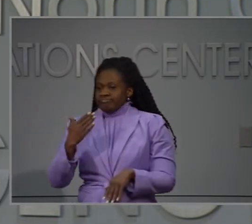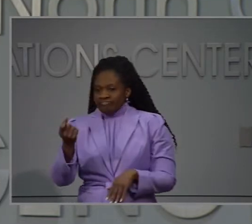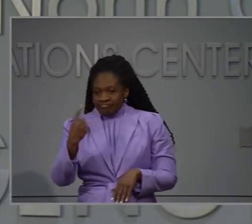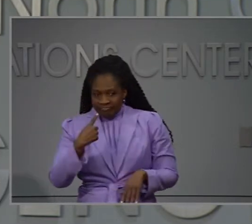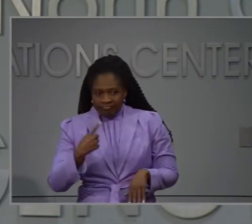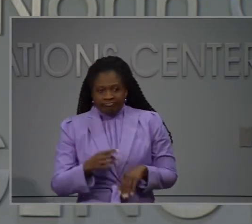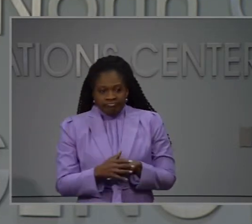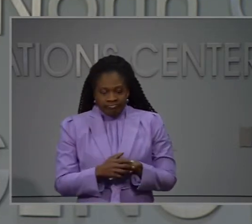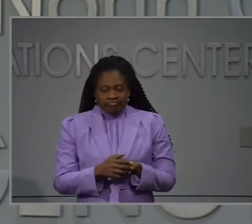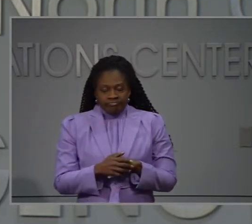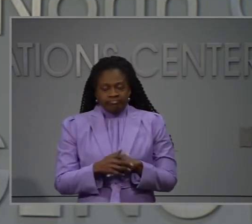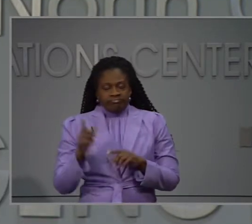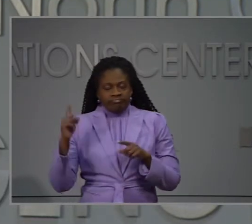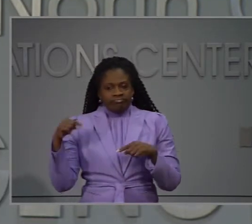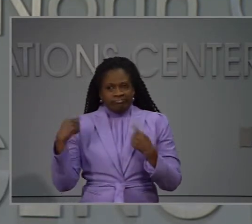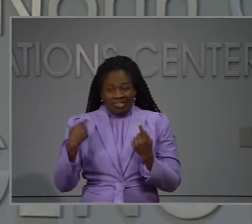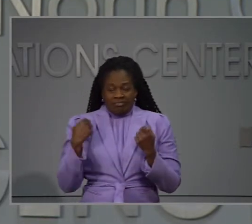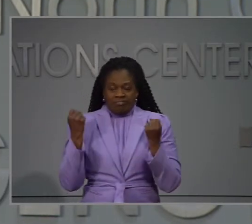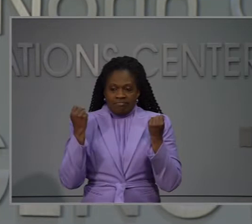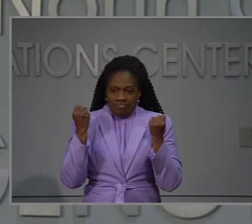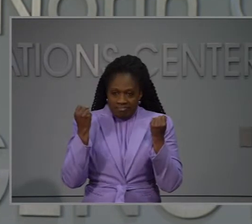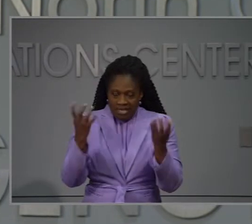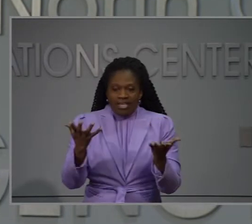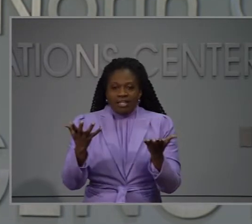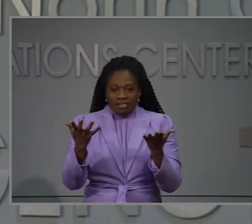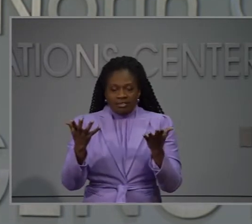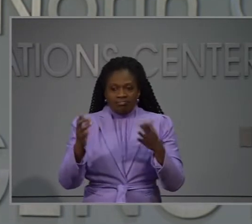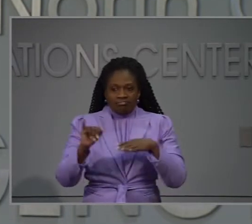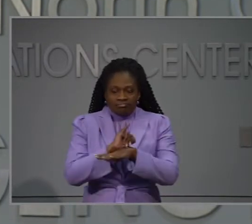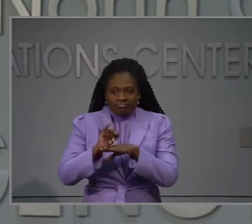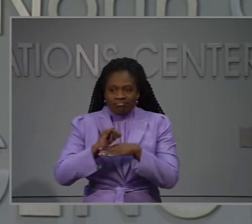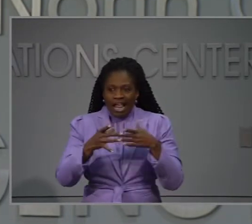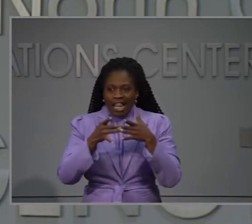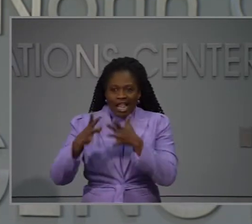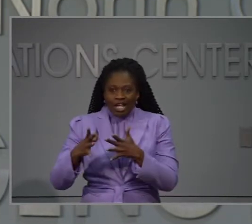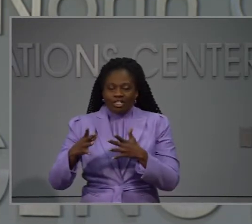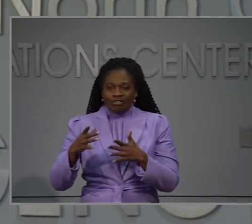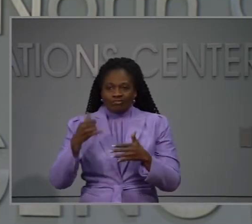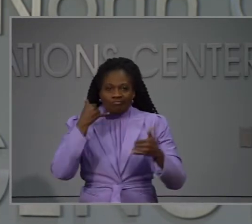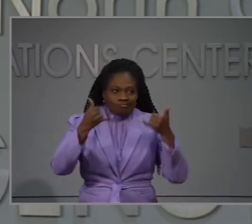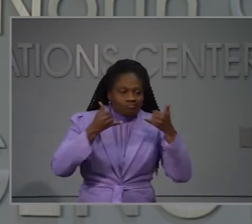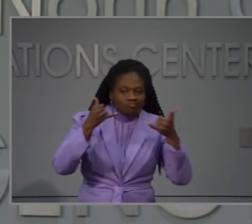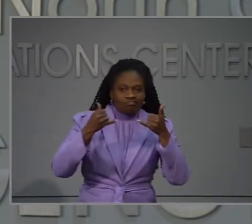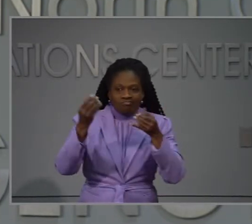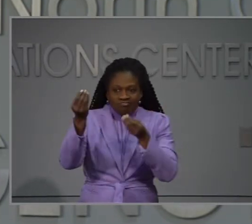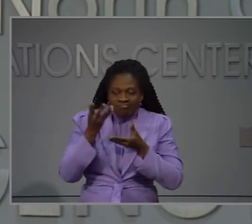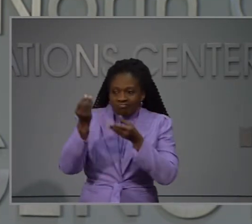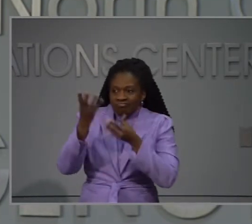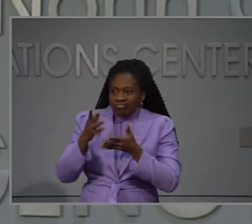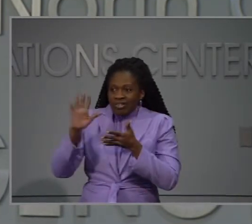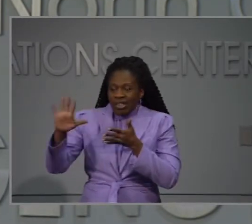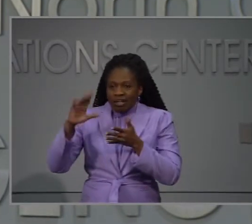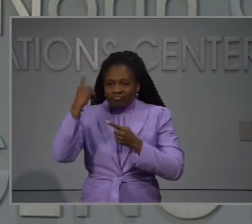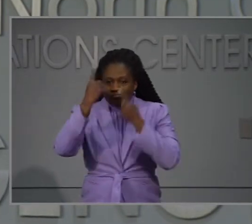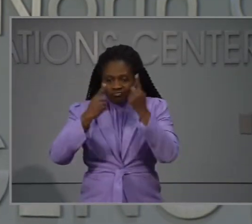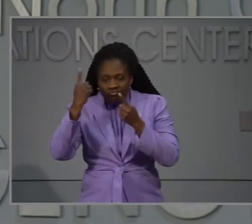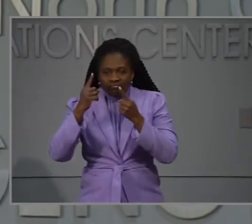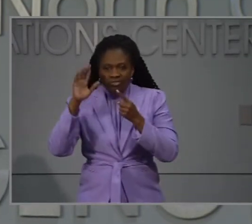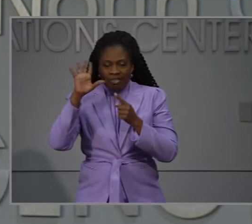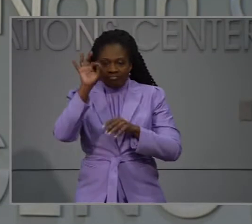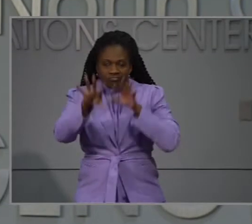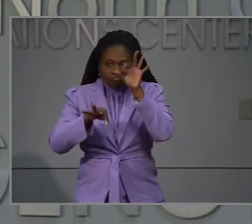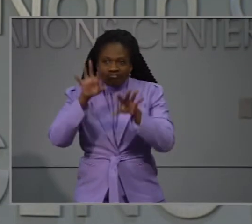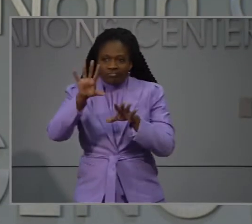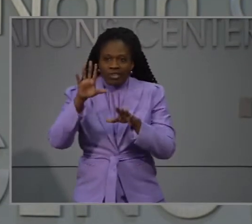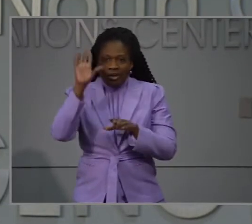gracias por esa pregunta hemos tenido muchos líderes comerciales por teléfono que nos están dando